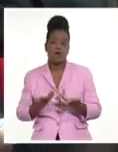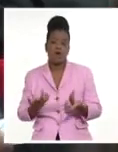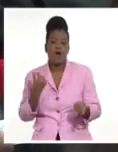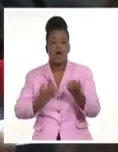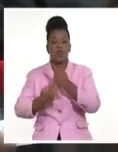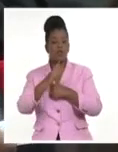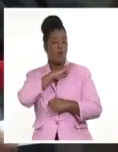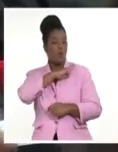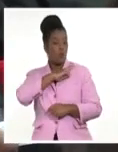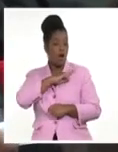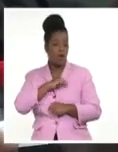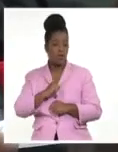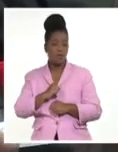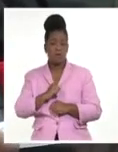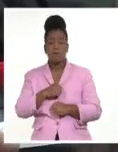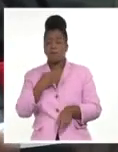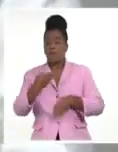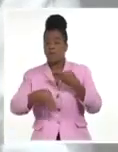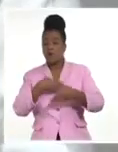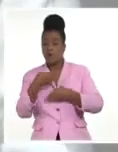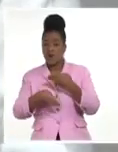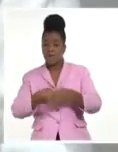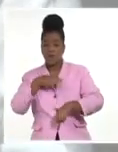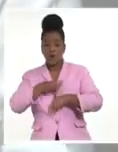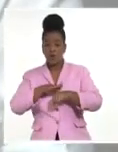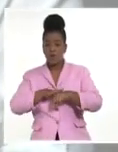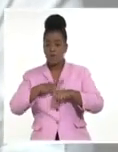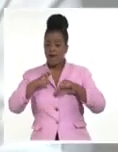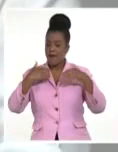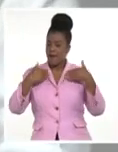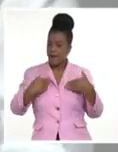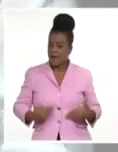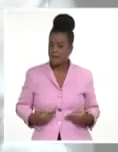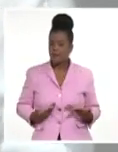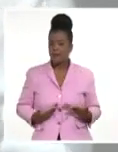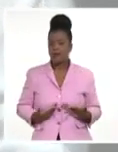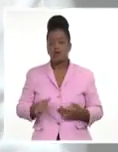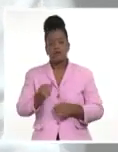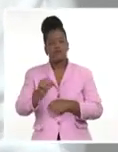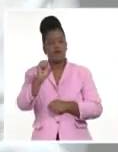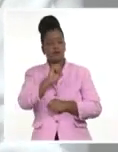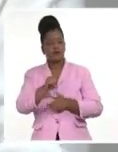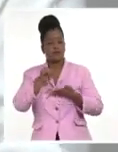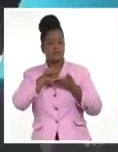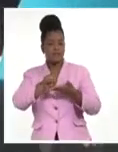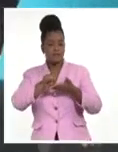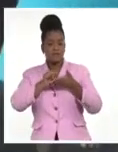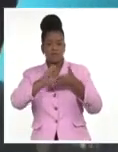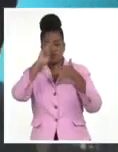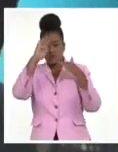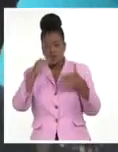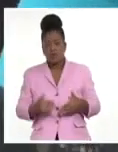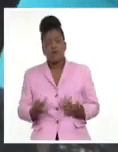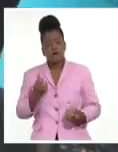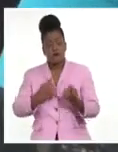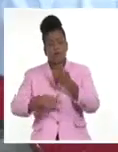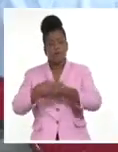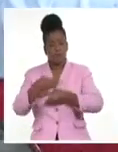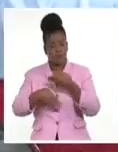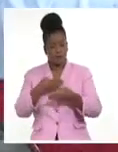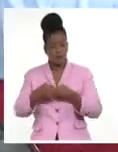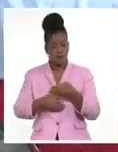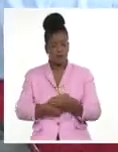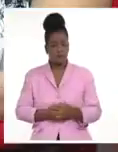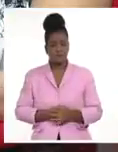cuadros, insuficiencias asociadas al actuar ético y a la organización de los servicios en instituciones de salud y en la comunidad.